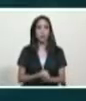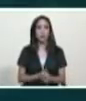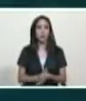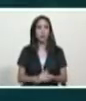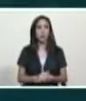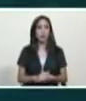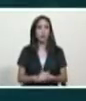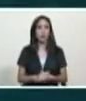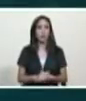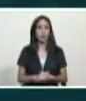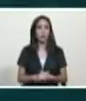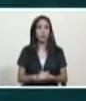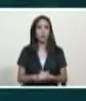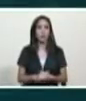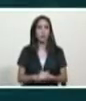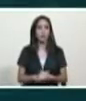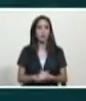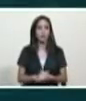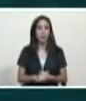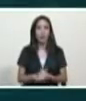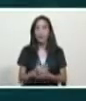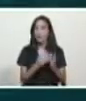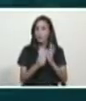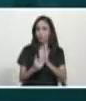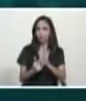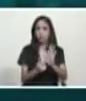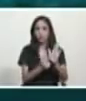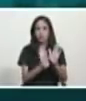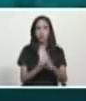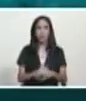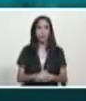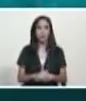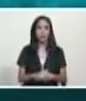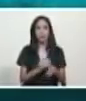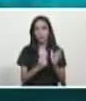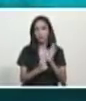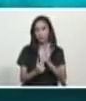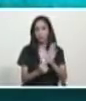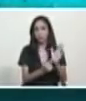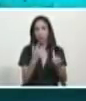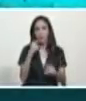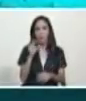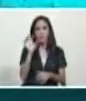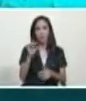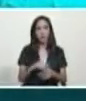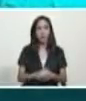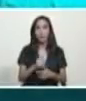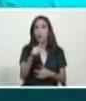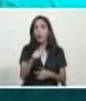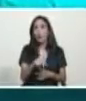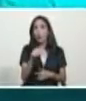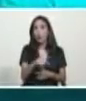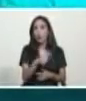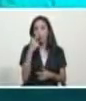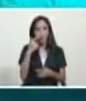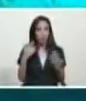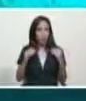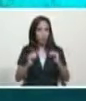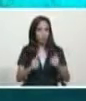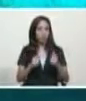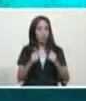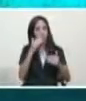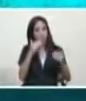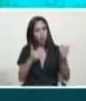País debe trabajar. Debe ser un eje aglutinador la Marca País. Hoy estamos echando a andar